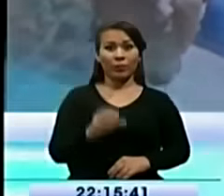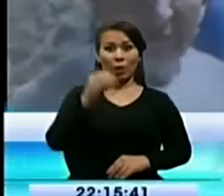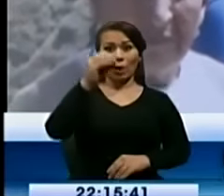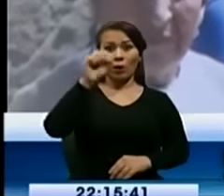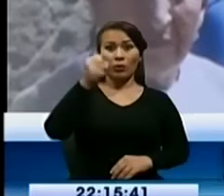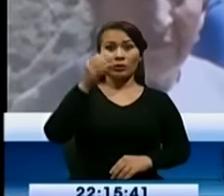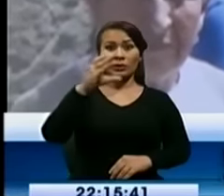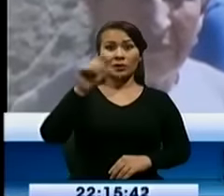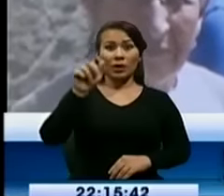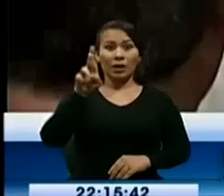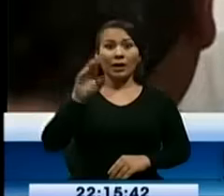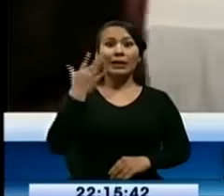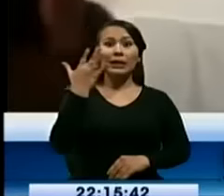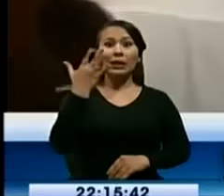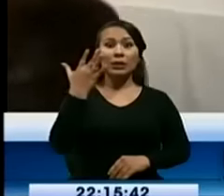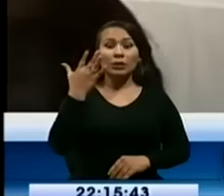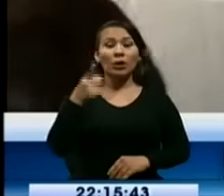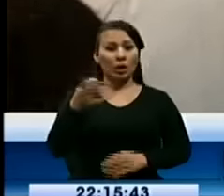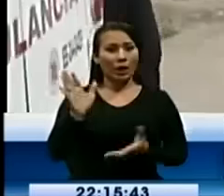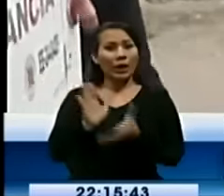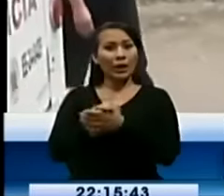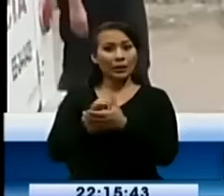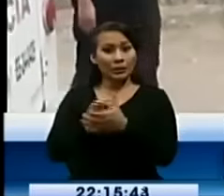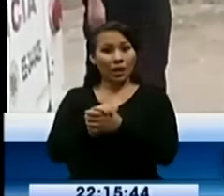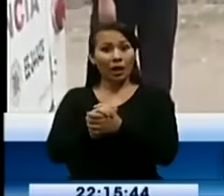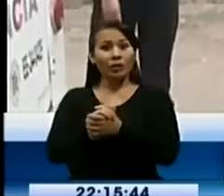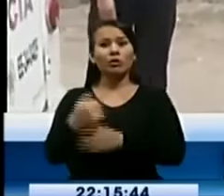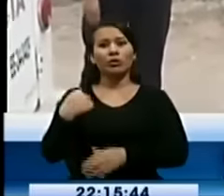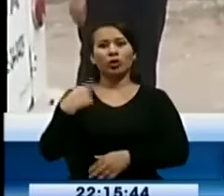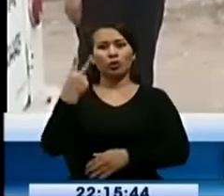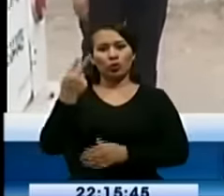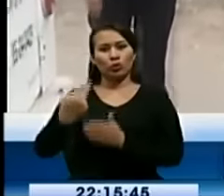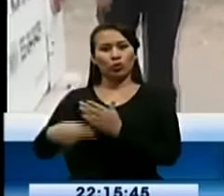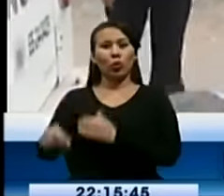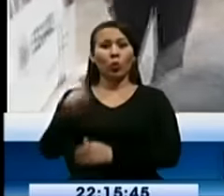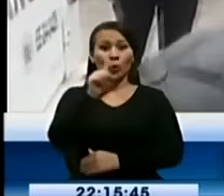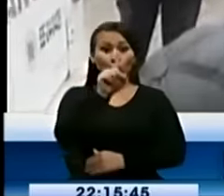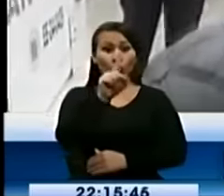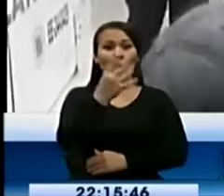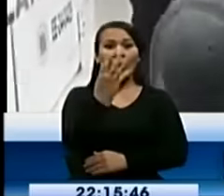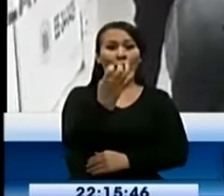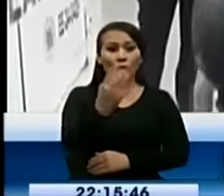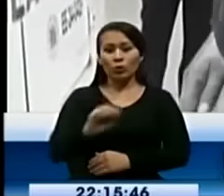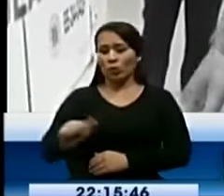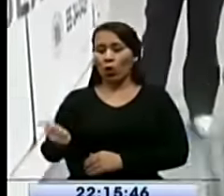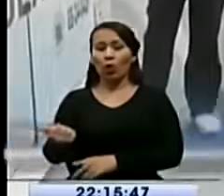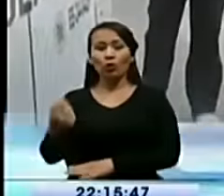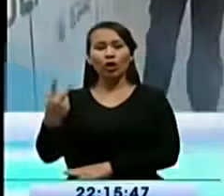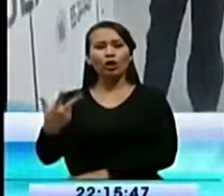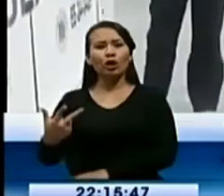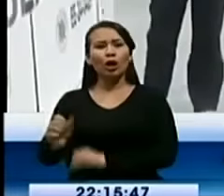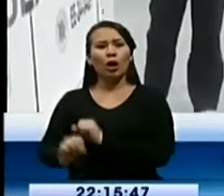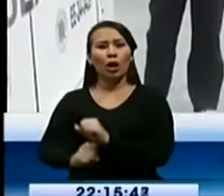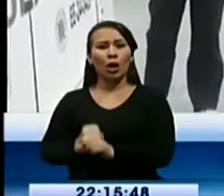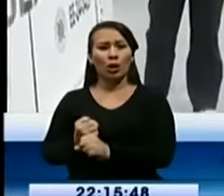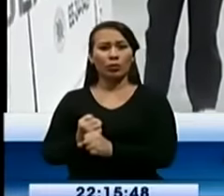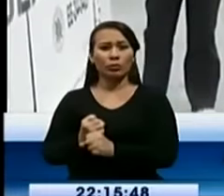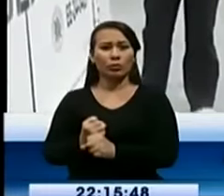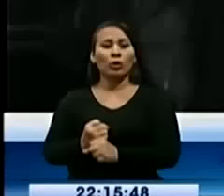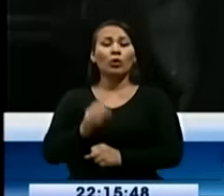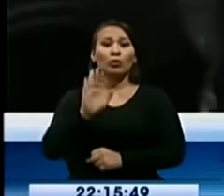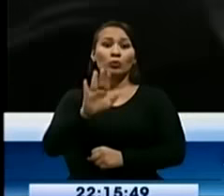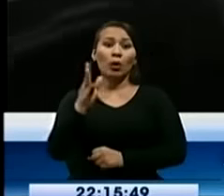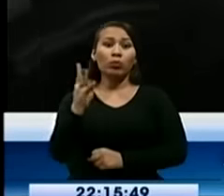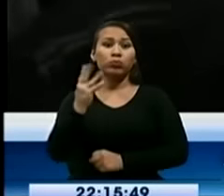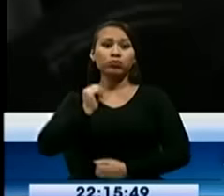de 9 hermanos, es casado y deja a 2 hijos de 14 y 3 años de edad en la orfandad y a su esposa, sumida en